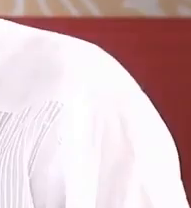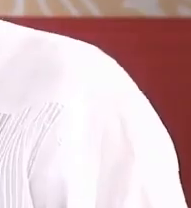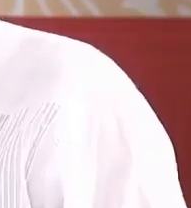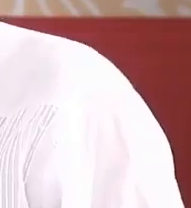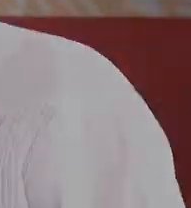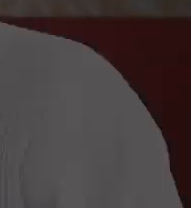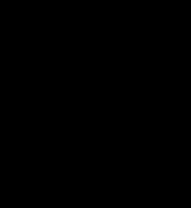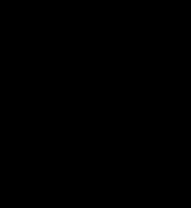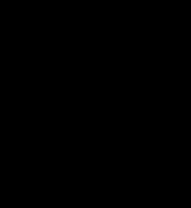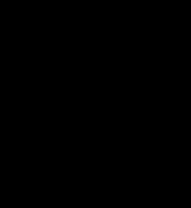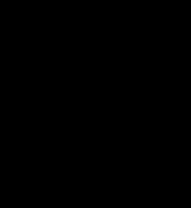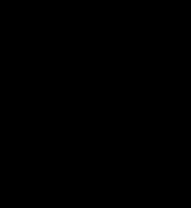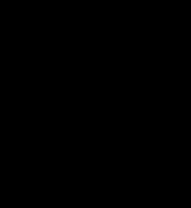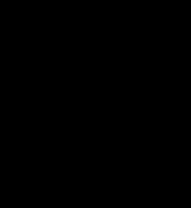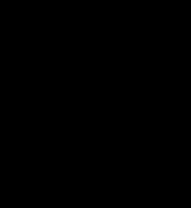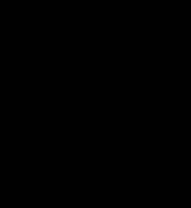Tabasco y Guerrero.